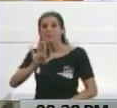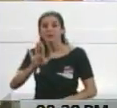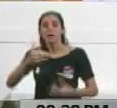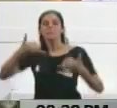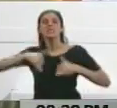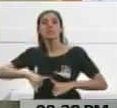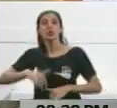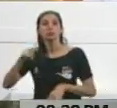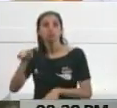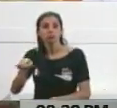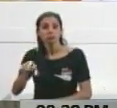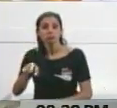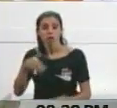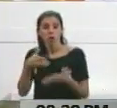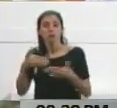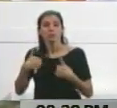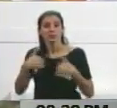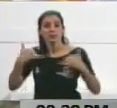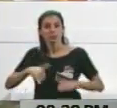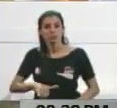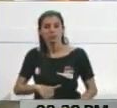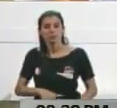que él hizo toda una exposición,